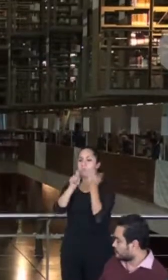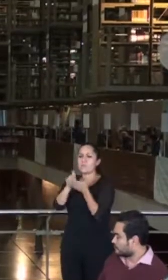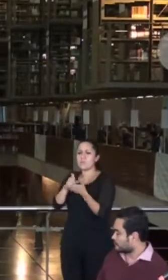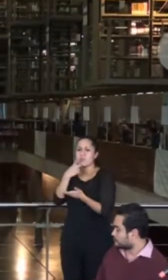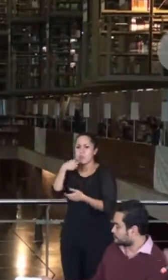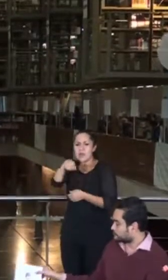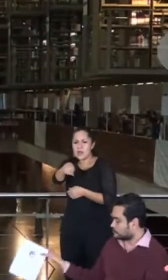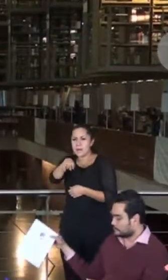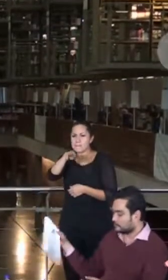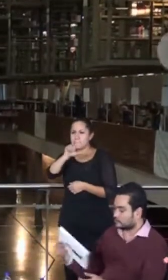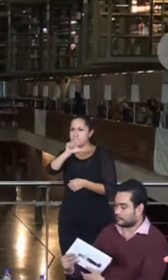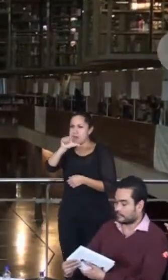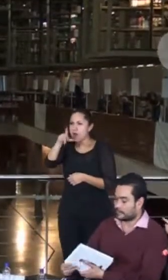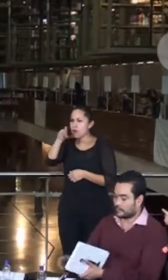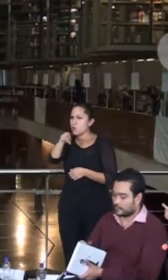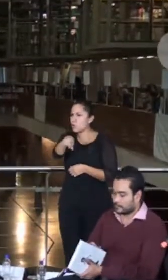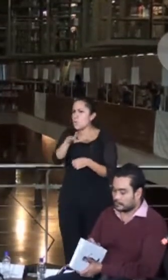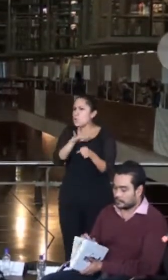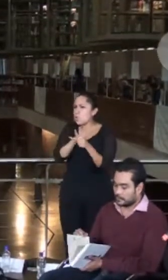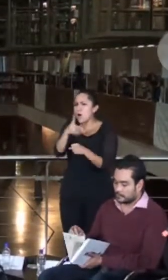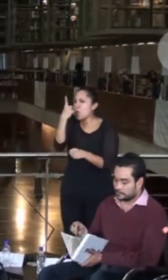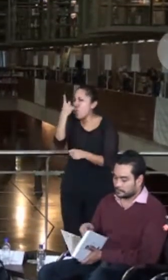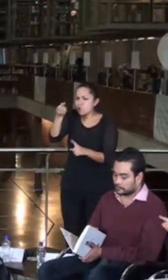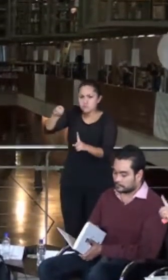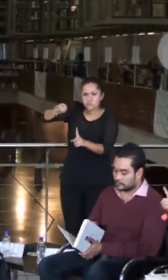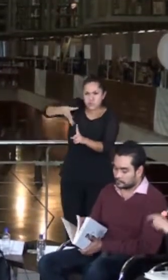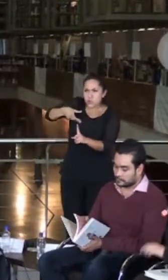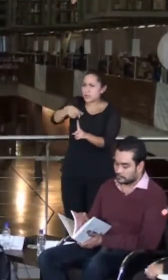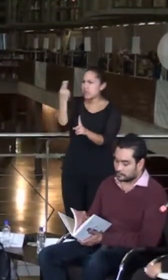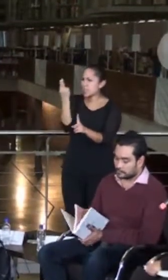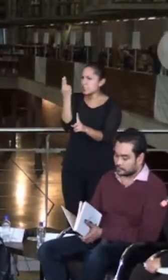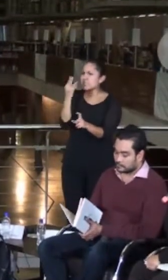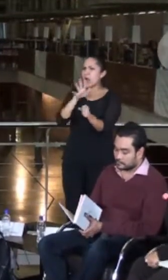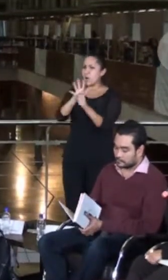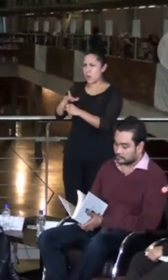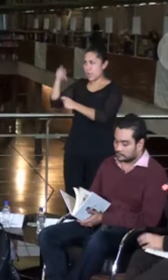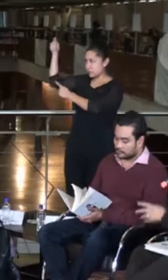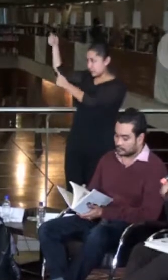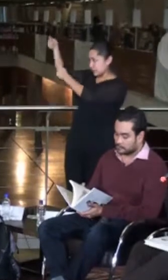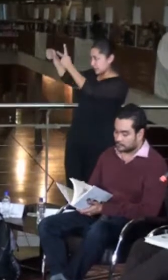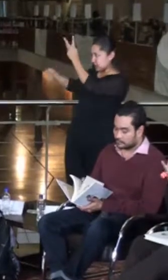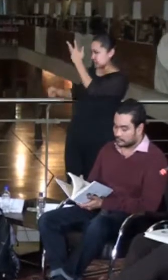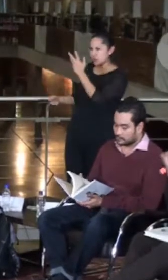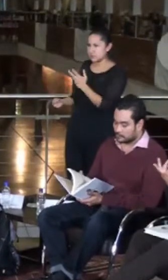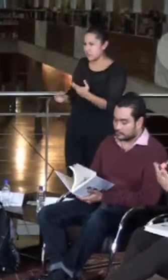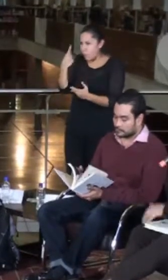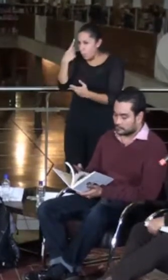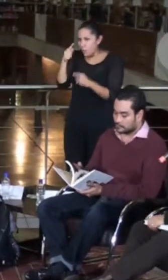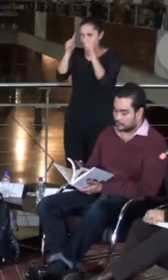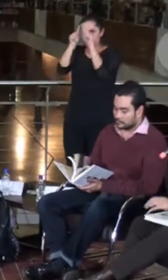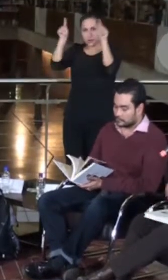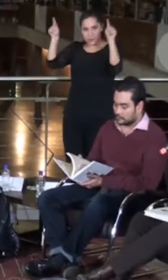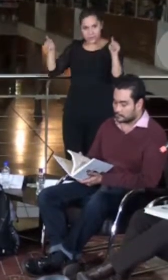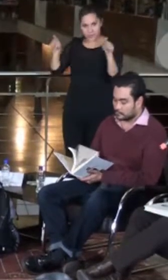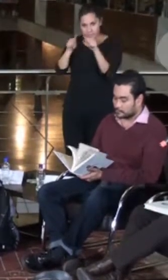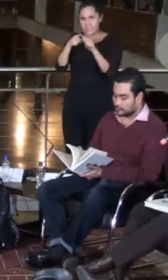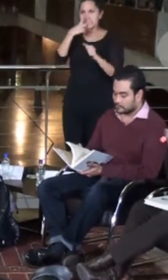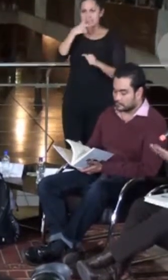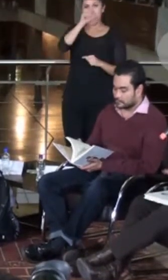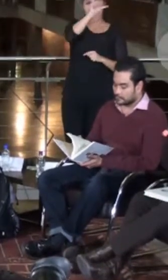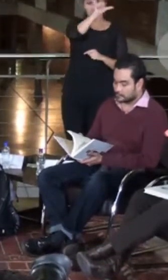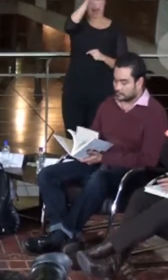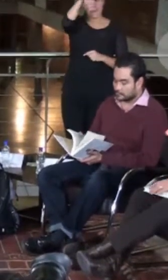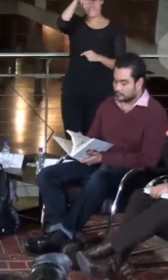él pone amor con un recuadrito hoy en la mañana que lo estaba esté